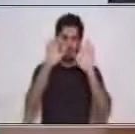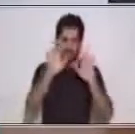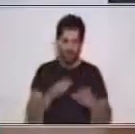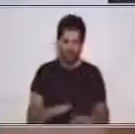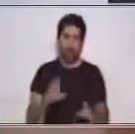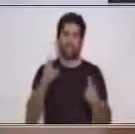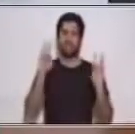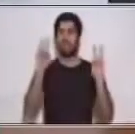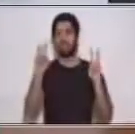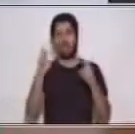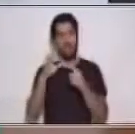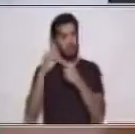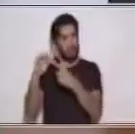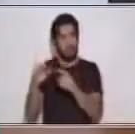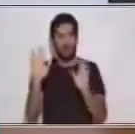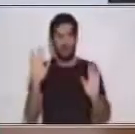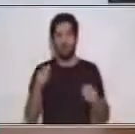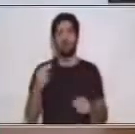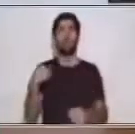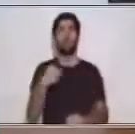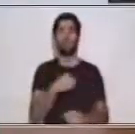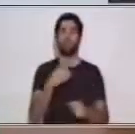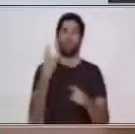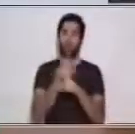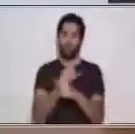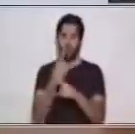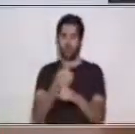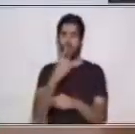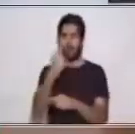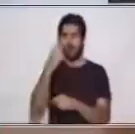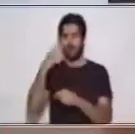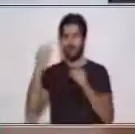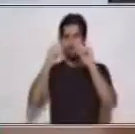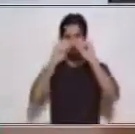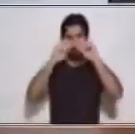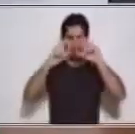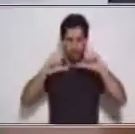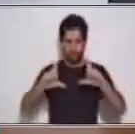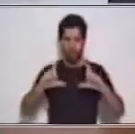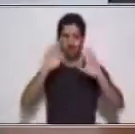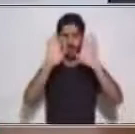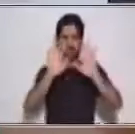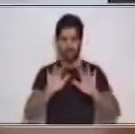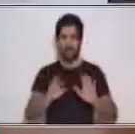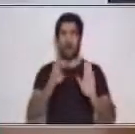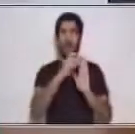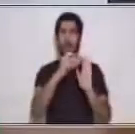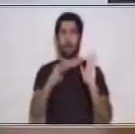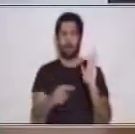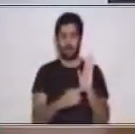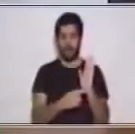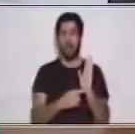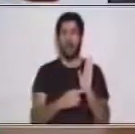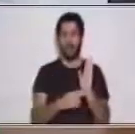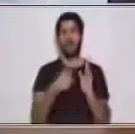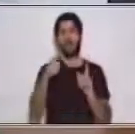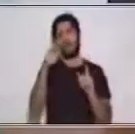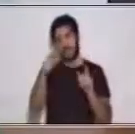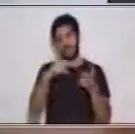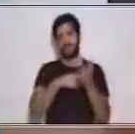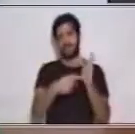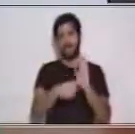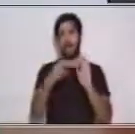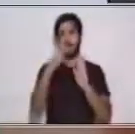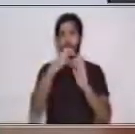tema, utilizamos lo que son los párrafos en un texto. Y los párrafos son oraciones que llevan